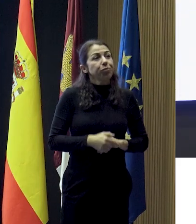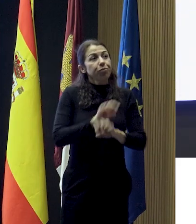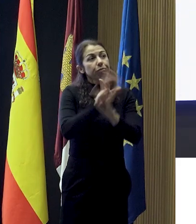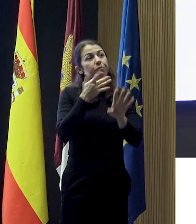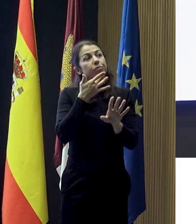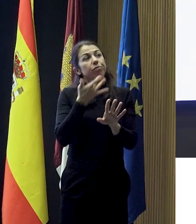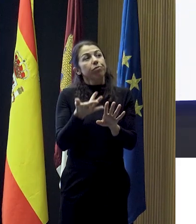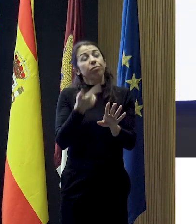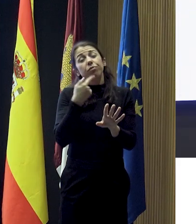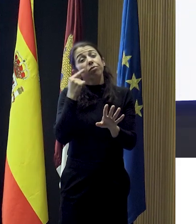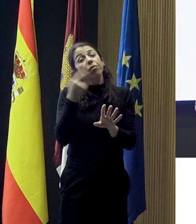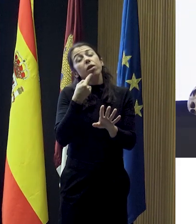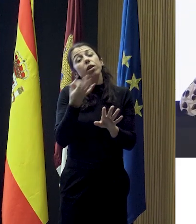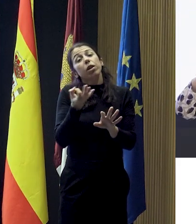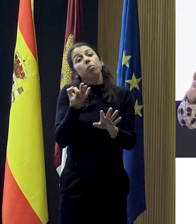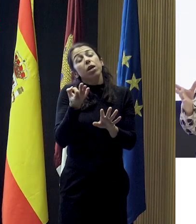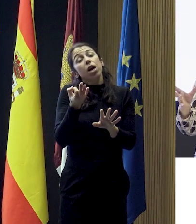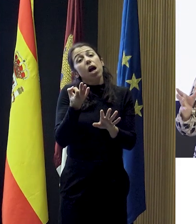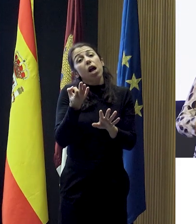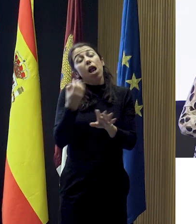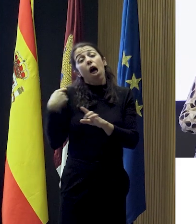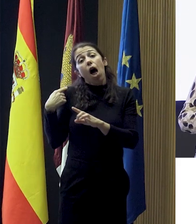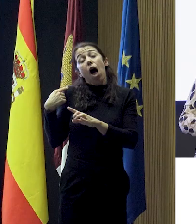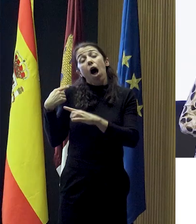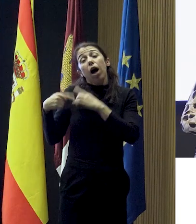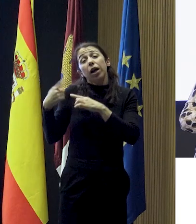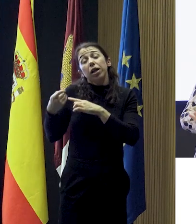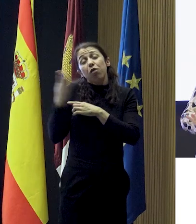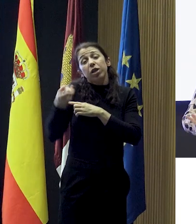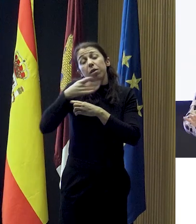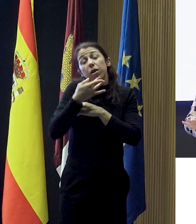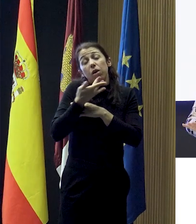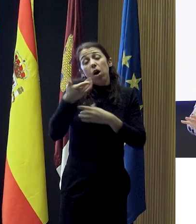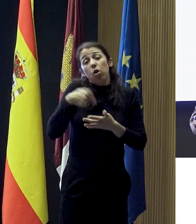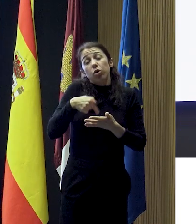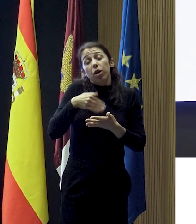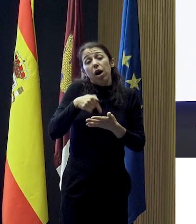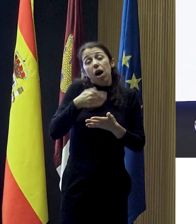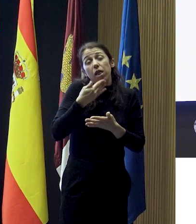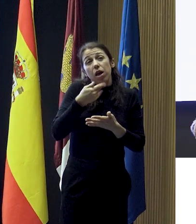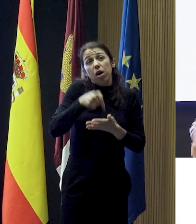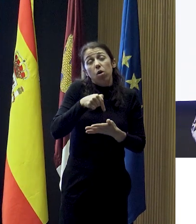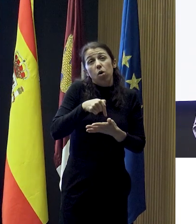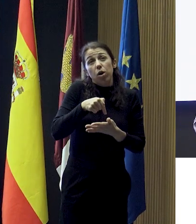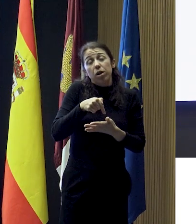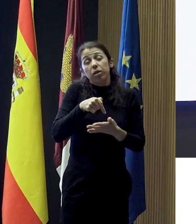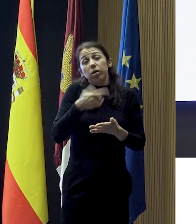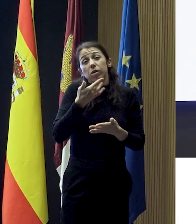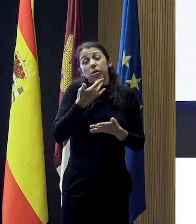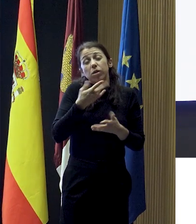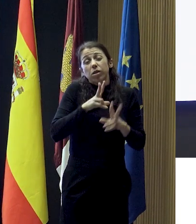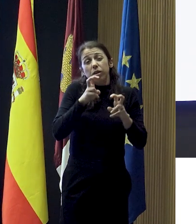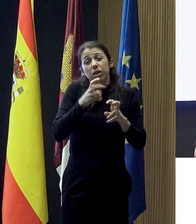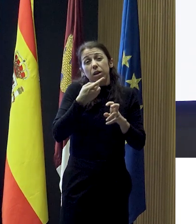Claro, entonces, bueno, pues podemos decir que también intervienen los genes, por supuesto, pero a día de hoy no estudiamos los genes a nivel